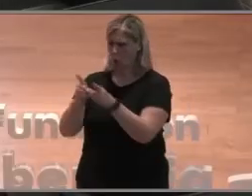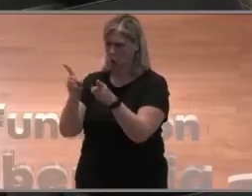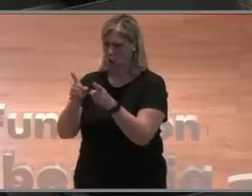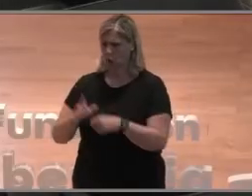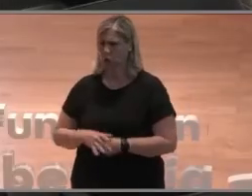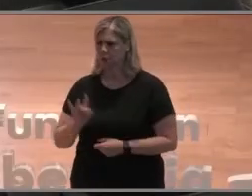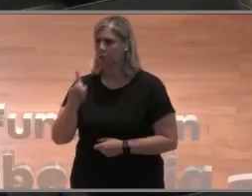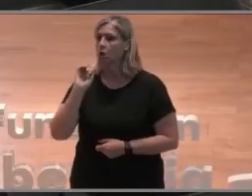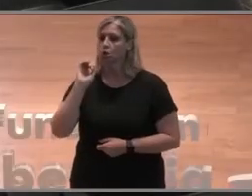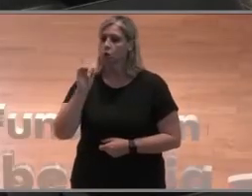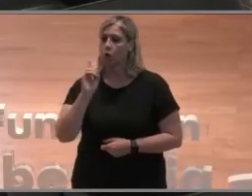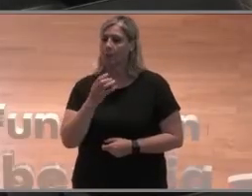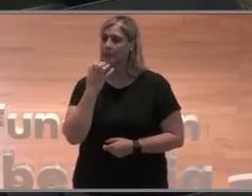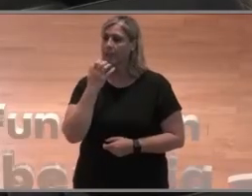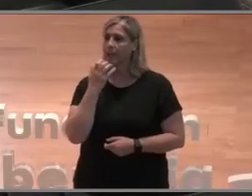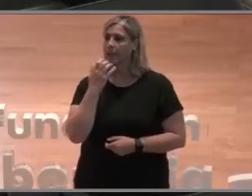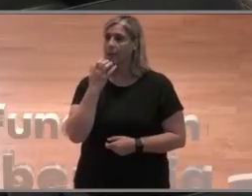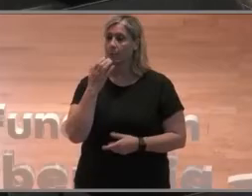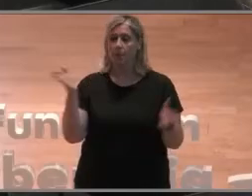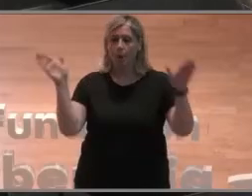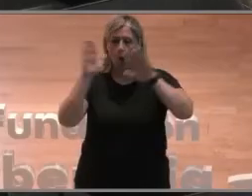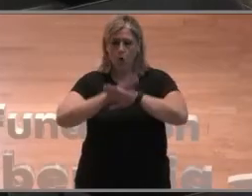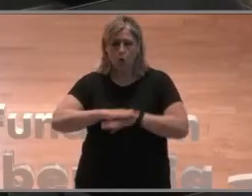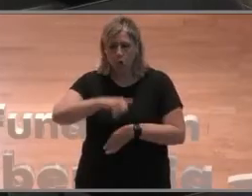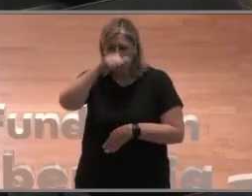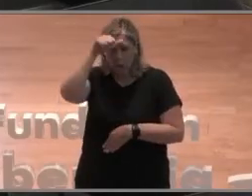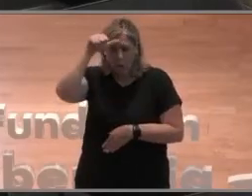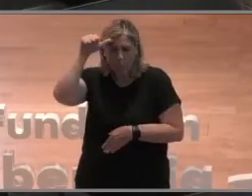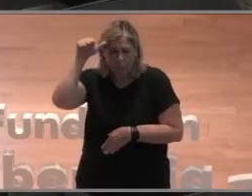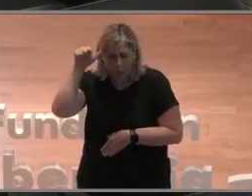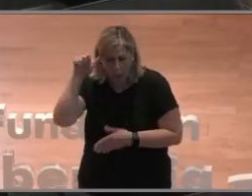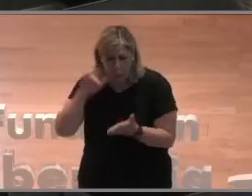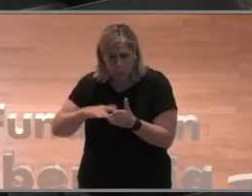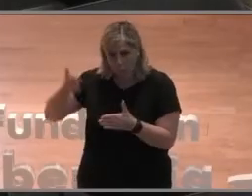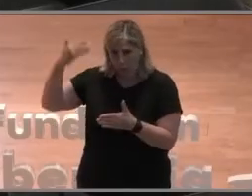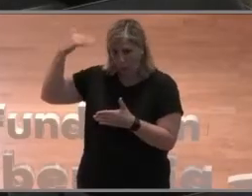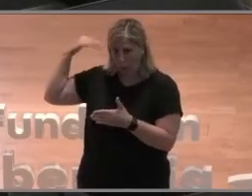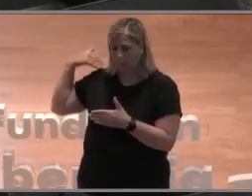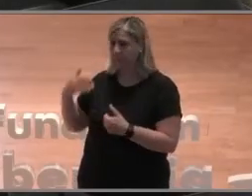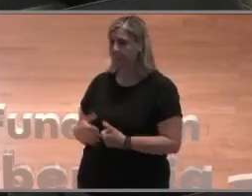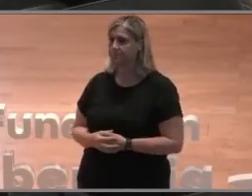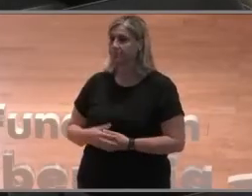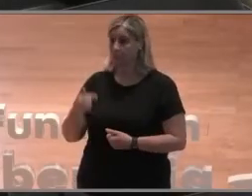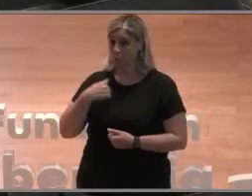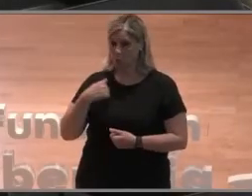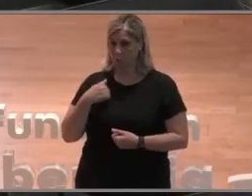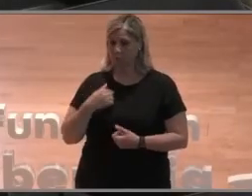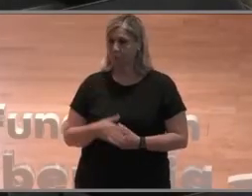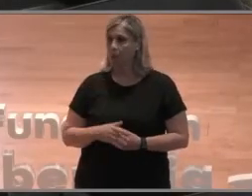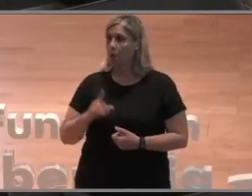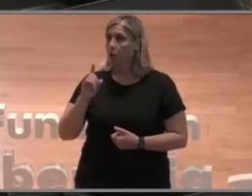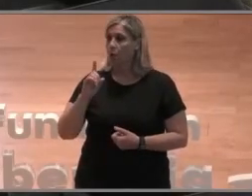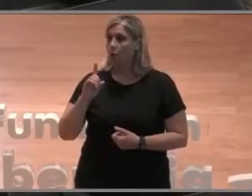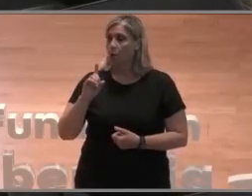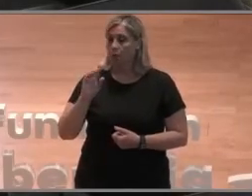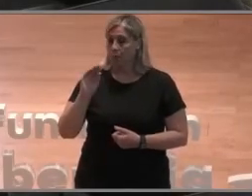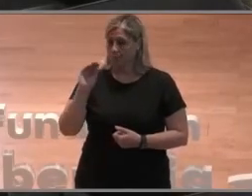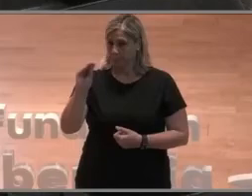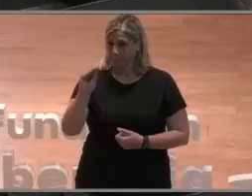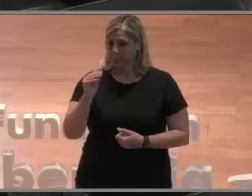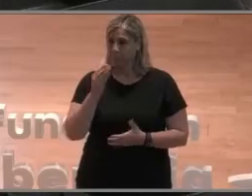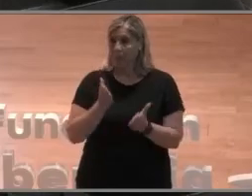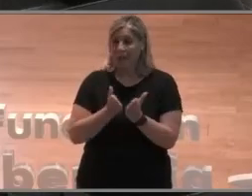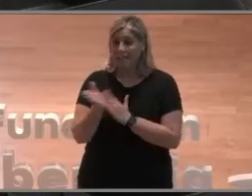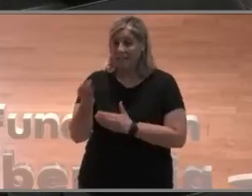Solamente con referencia a esas noches tropicales que se ha hablado anteriormente, Yo quería simplemente, si es una buena